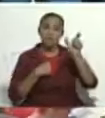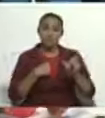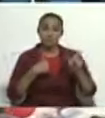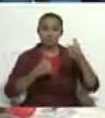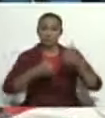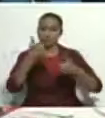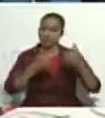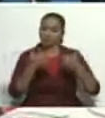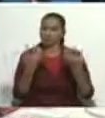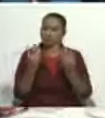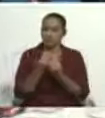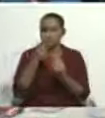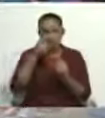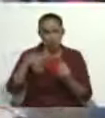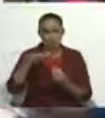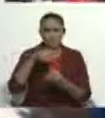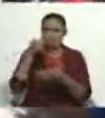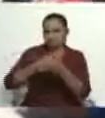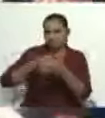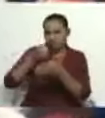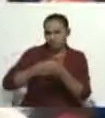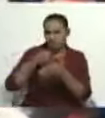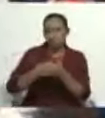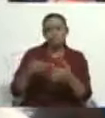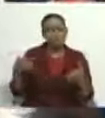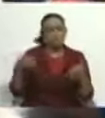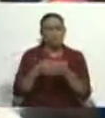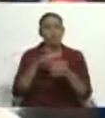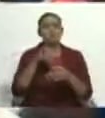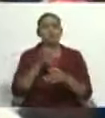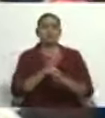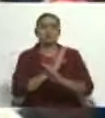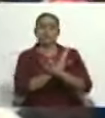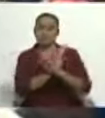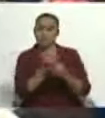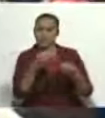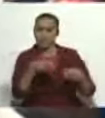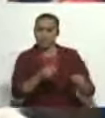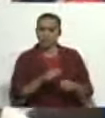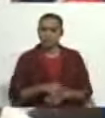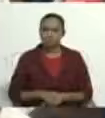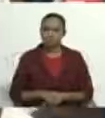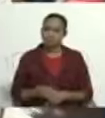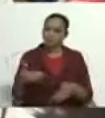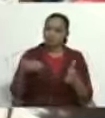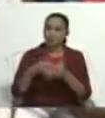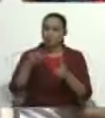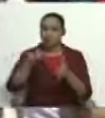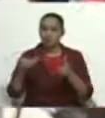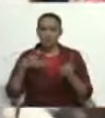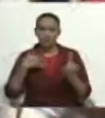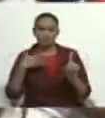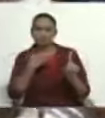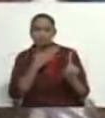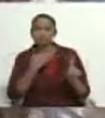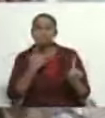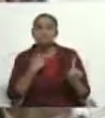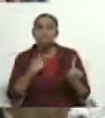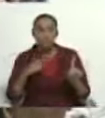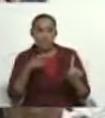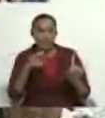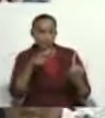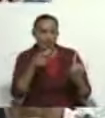pueblo, comandando a su pueblo contra sanciones y bloqueos, contra persecuciones. Y no ha dado